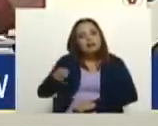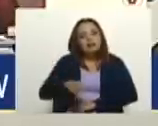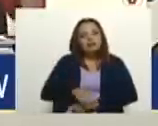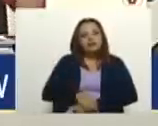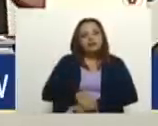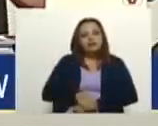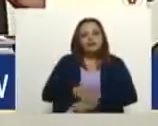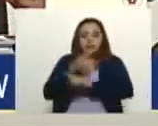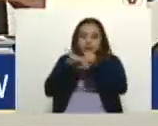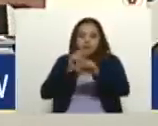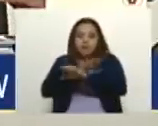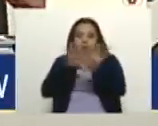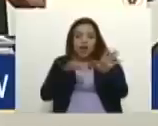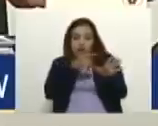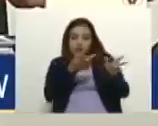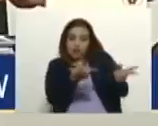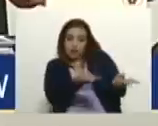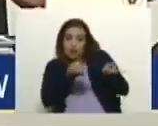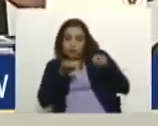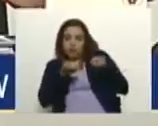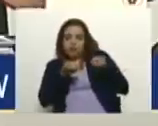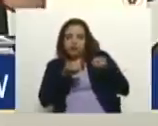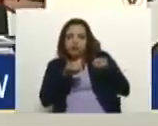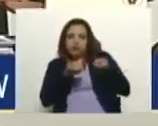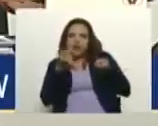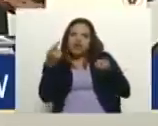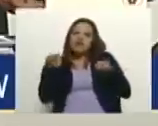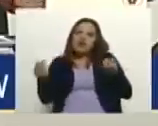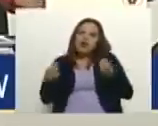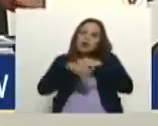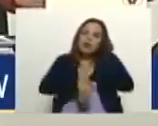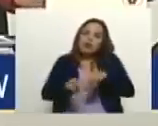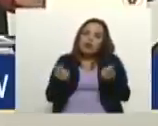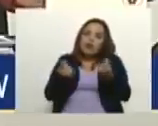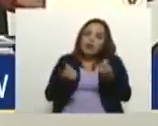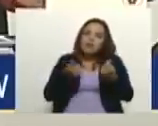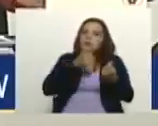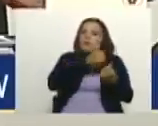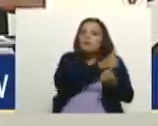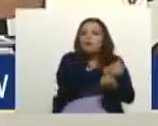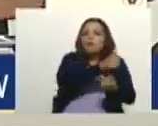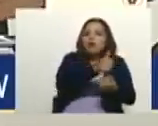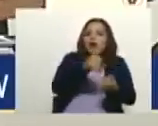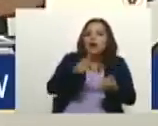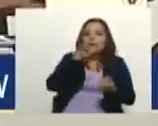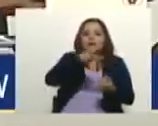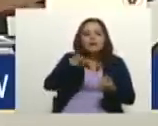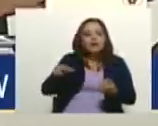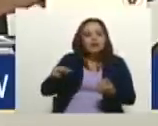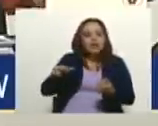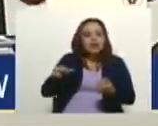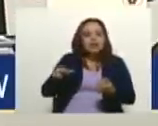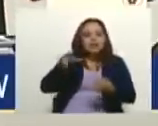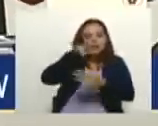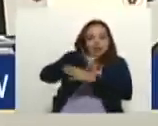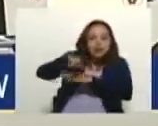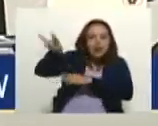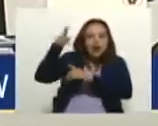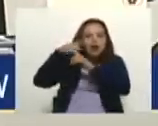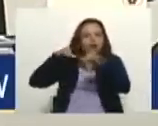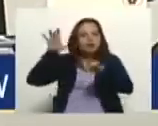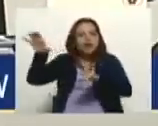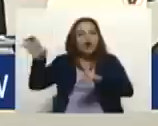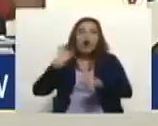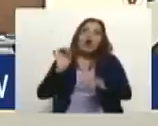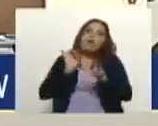Claro, ellos cobran, es un negocio por cada migrante o por cada